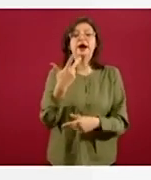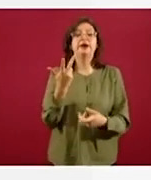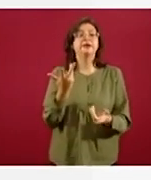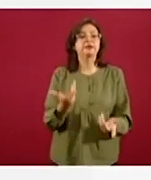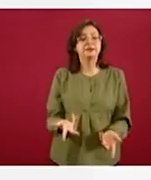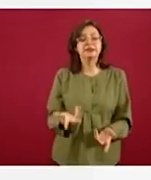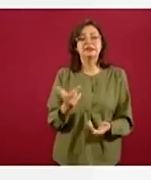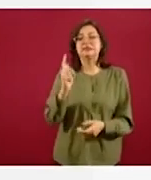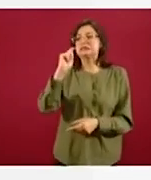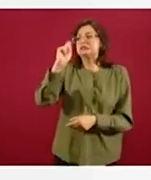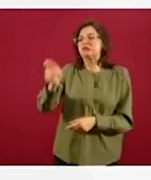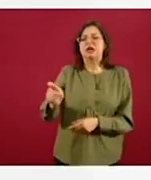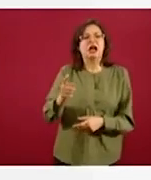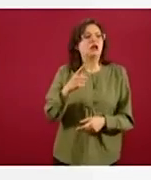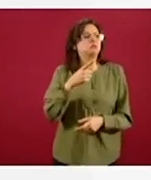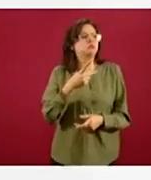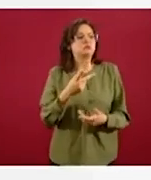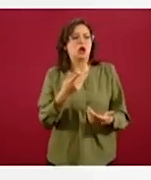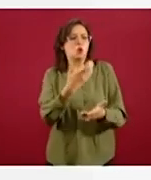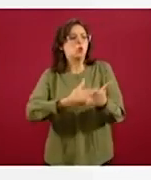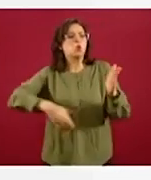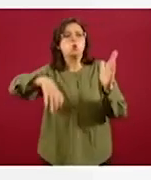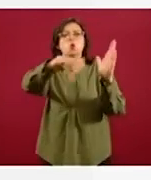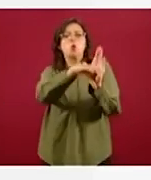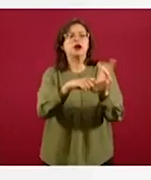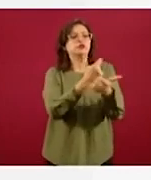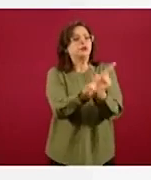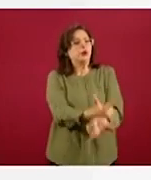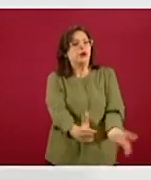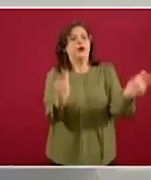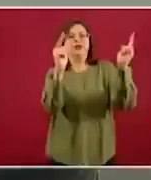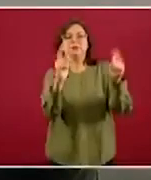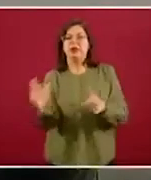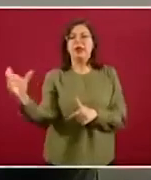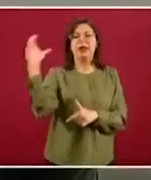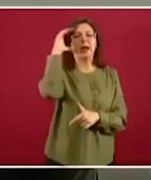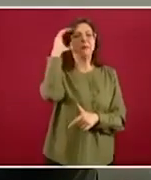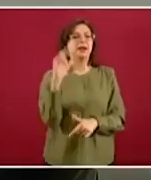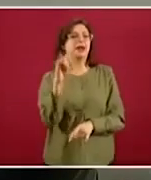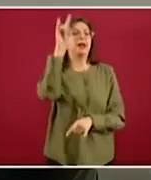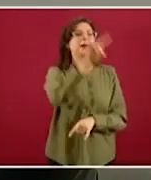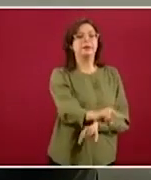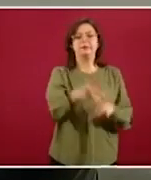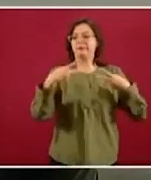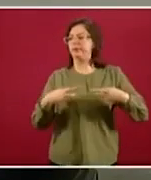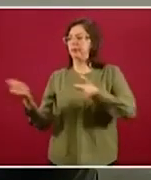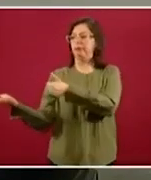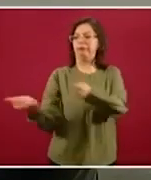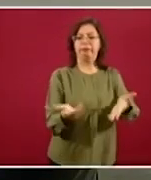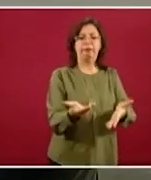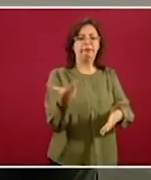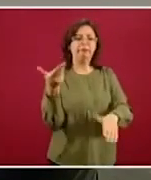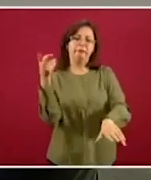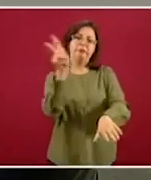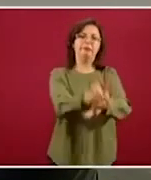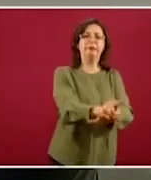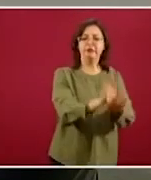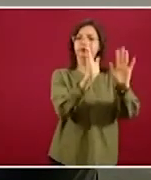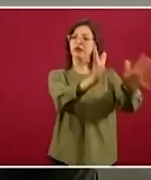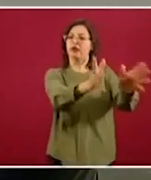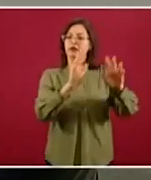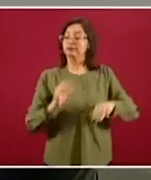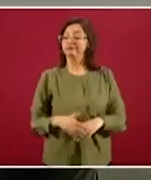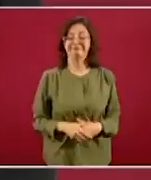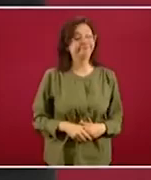en cualquier espacio se puede poner una cama y atender a un paciente grave. Se necesitan reunir condiciones muy particulares para